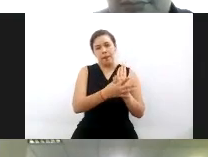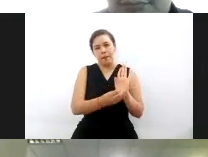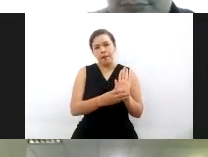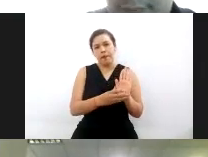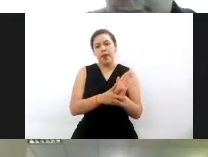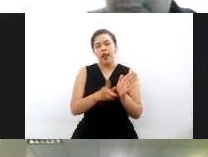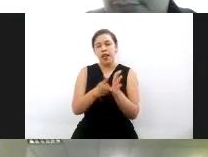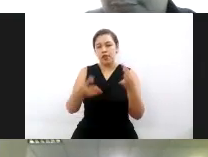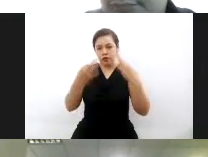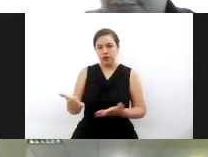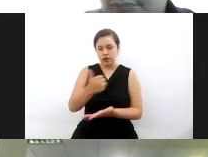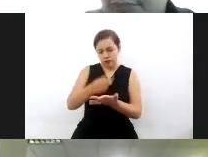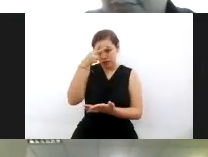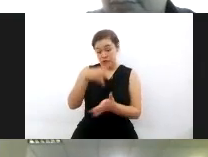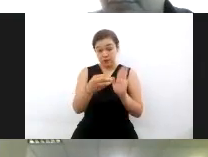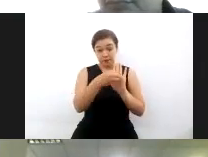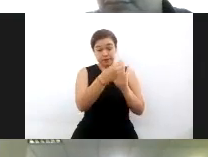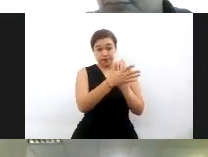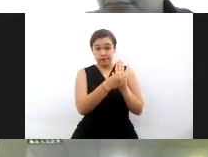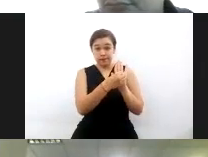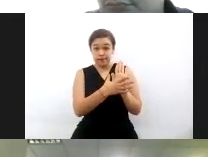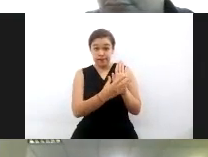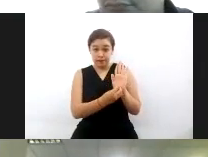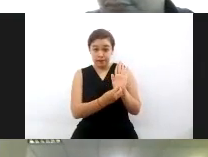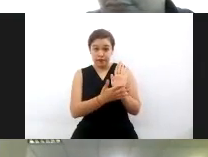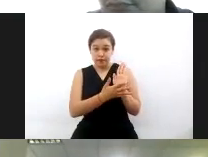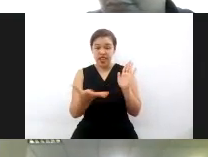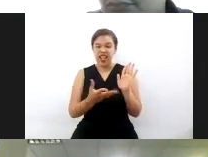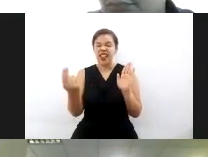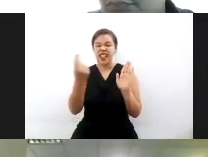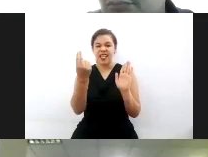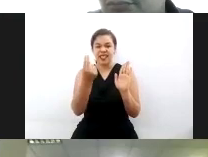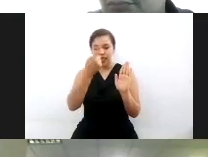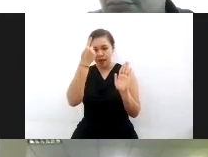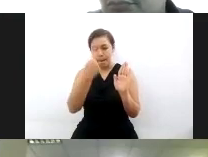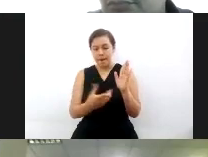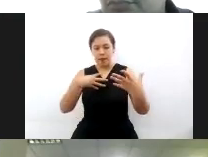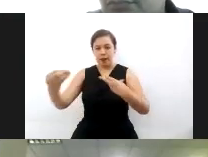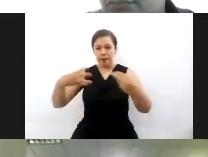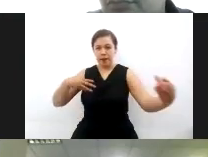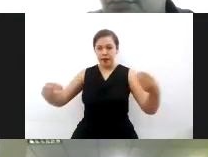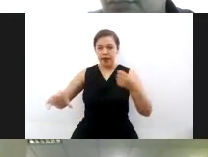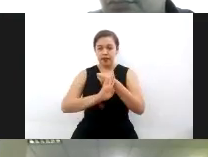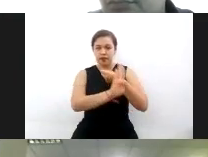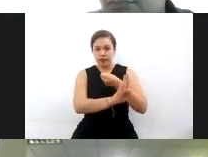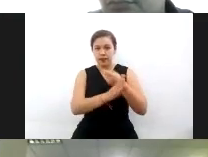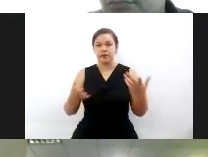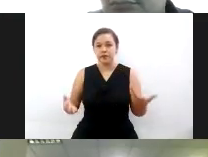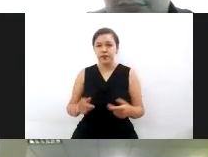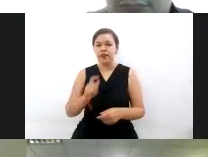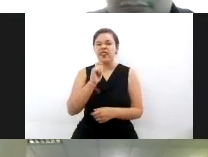en estas gacetas se van emitiendo las disposiciones necesarias que van a prevenir el contagio. Esto es,